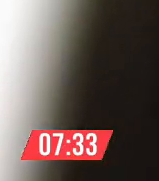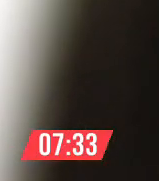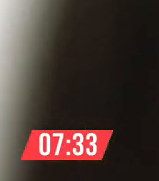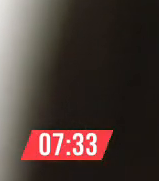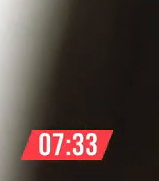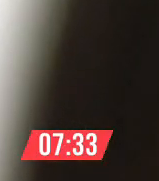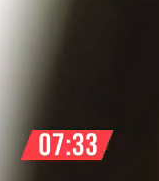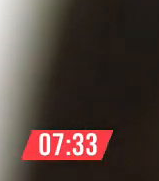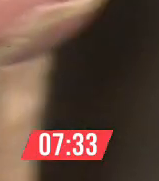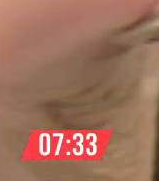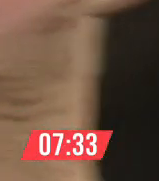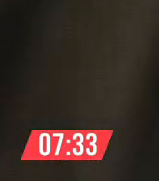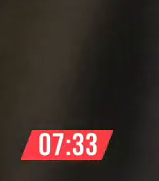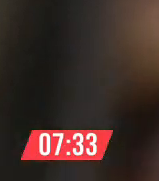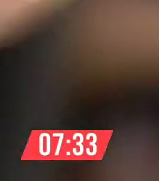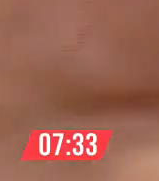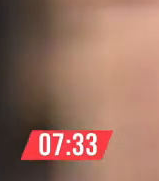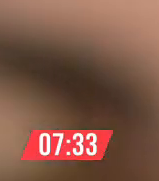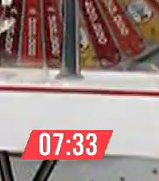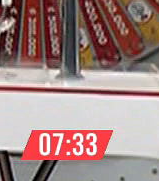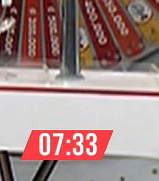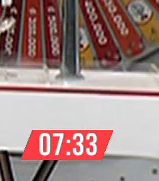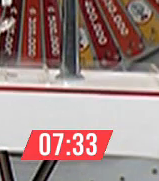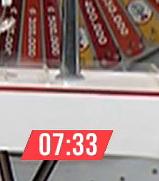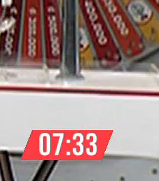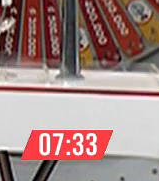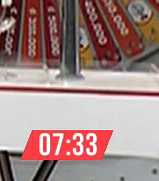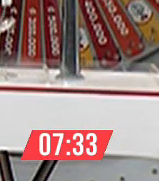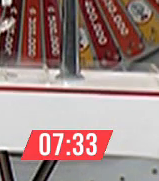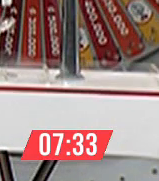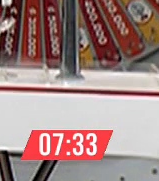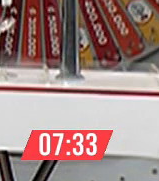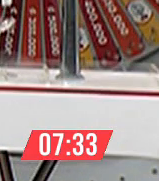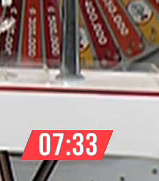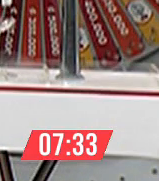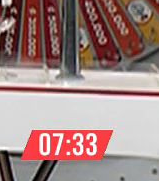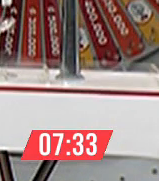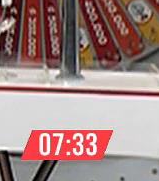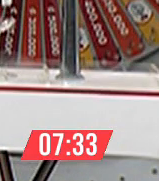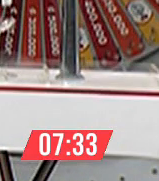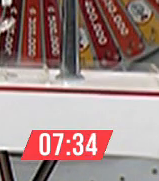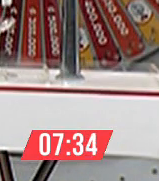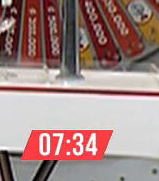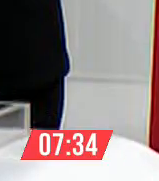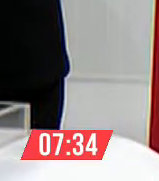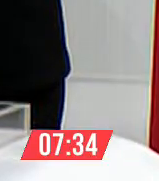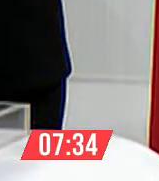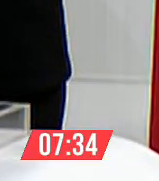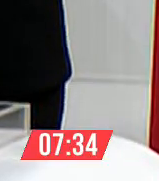mismo tamaño que cualquiera de las otras. En este momento la licenciada les muestra a ustedes la bolita, la del